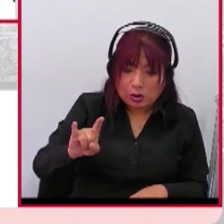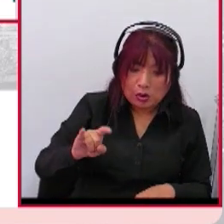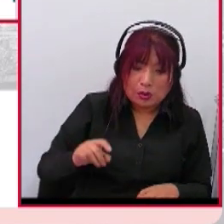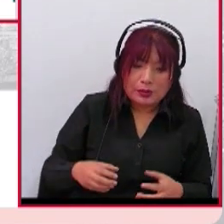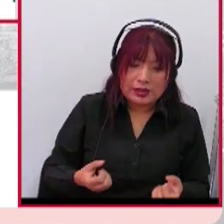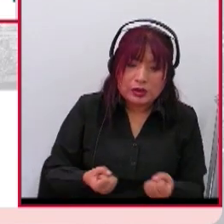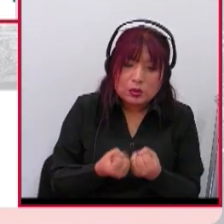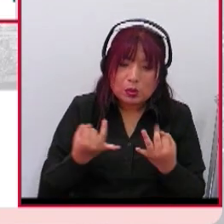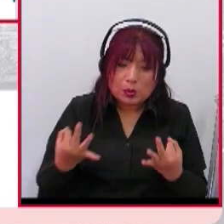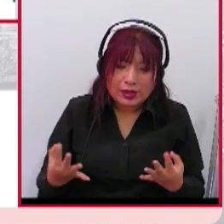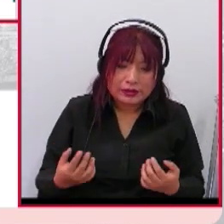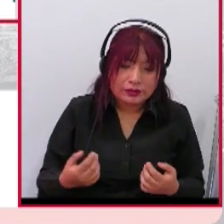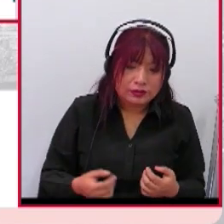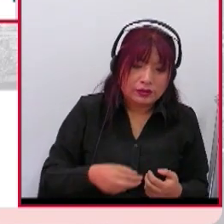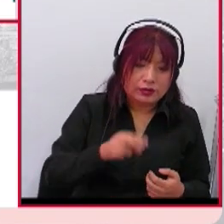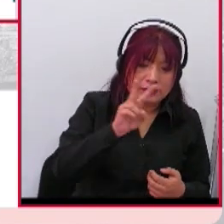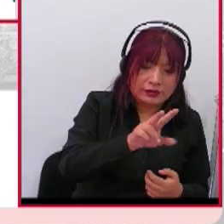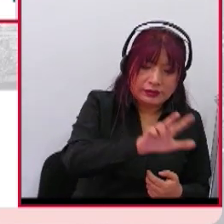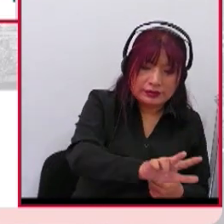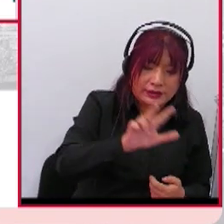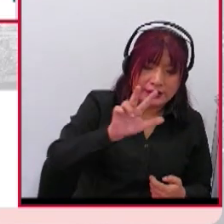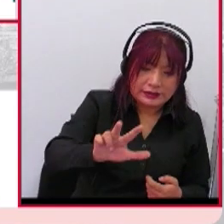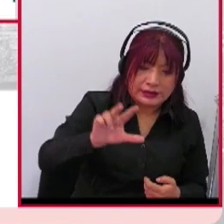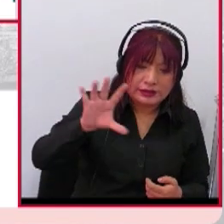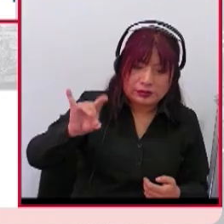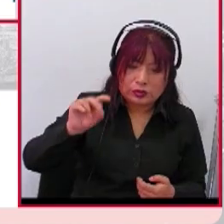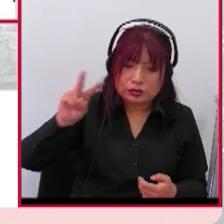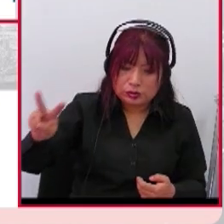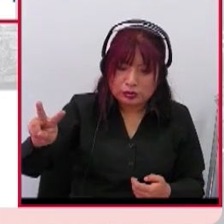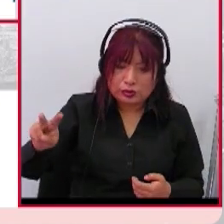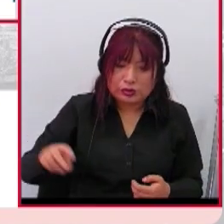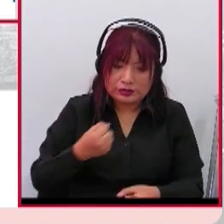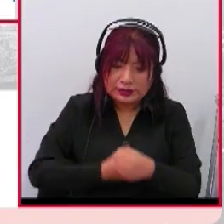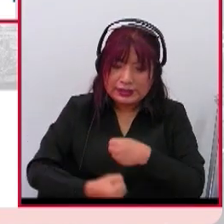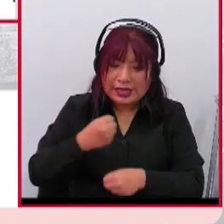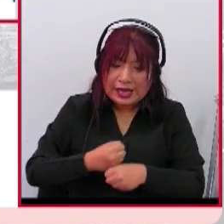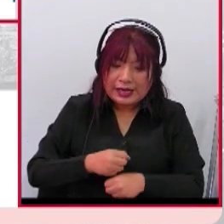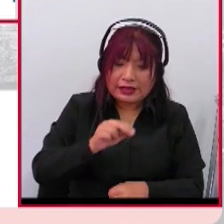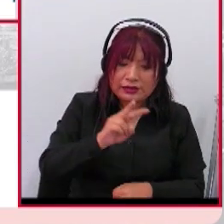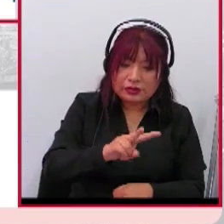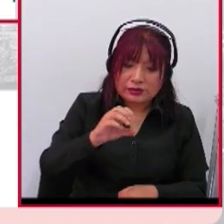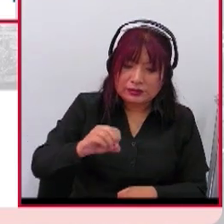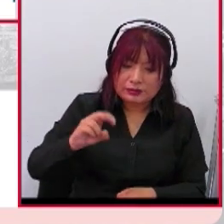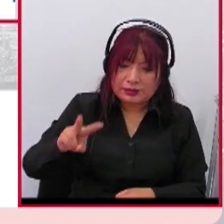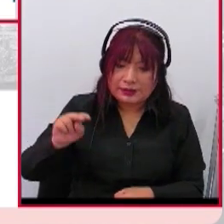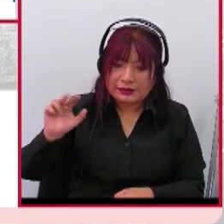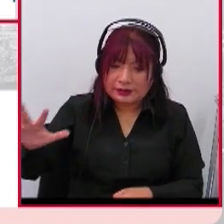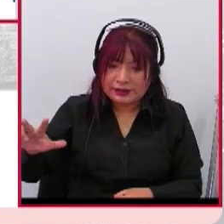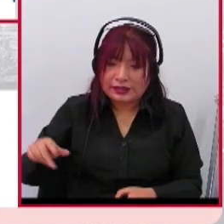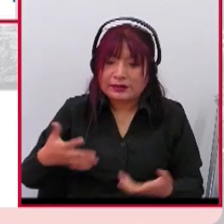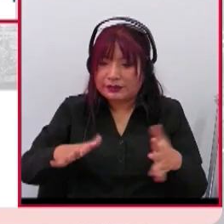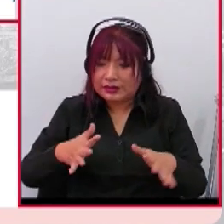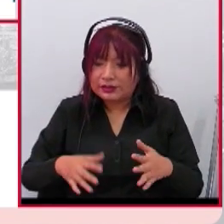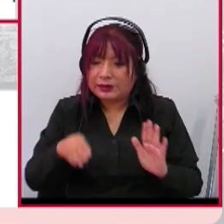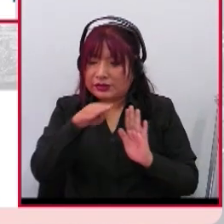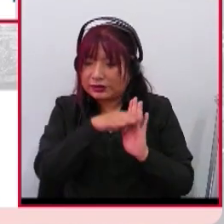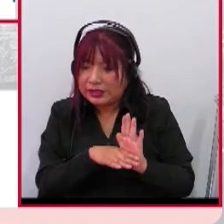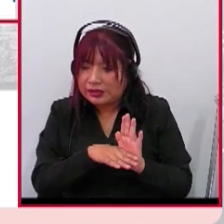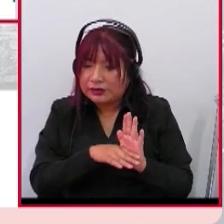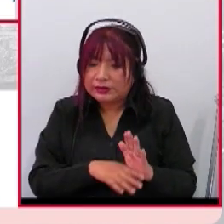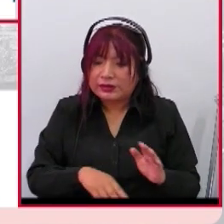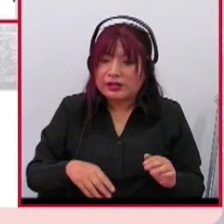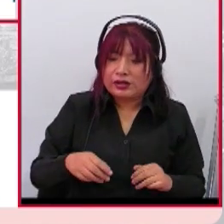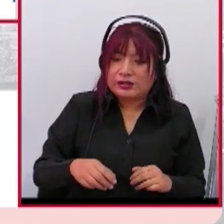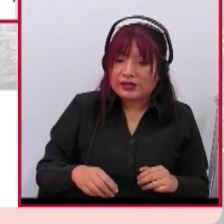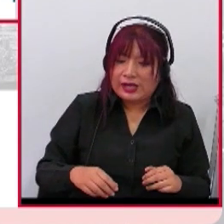¿Qué representa el molibdeno para nosotros? Una reducción del costo operativo de entre 10 a 12%. El